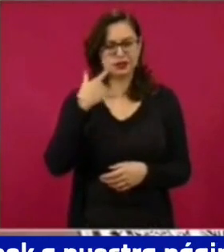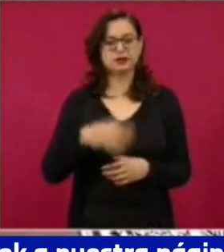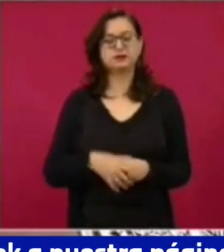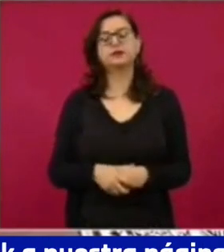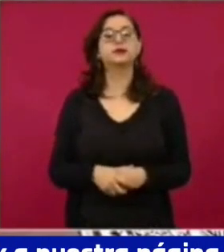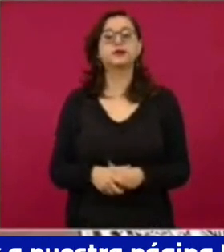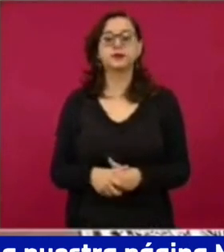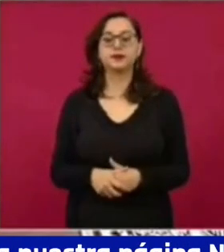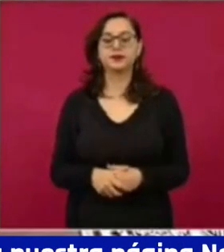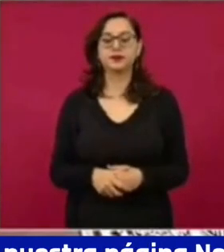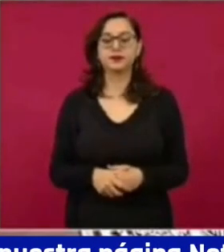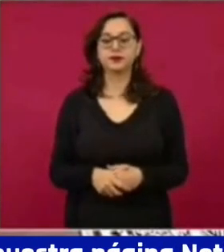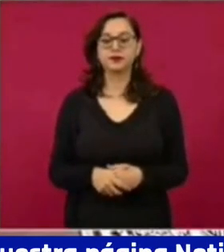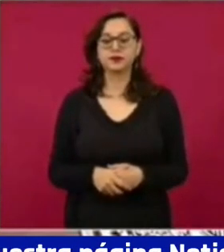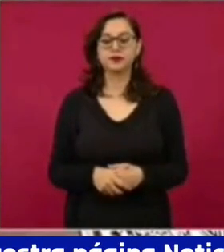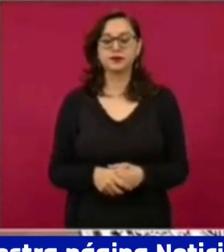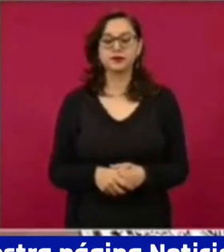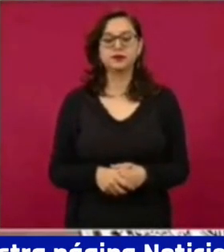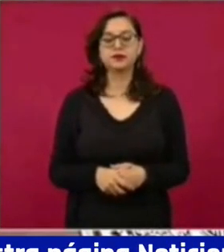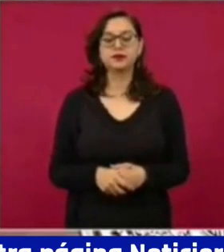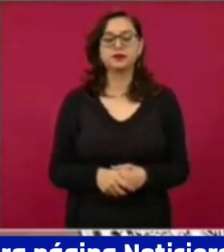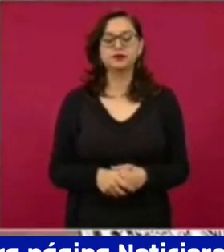de actuar,